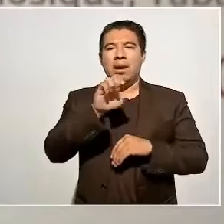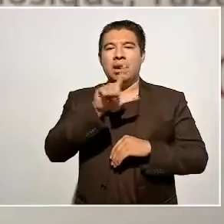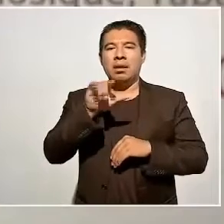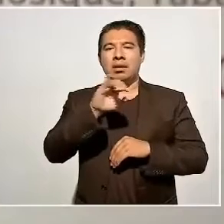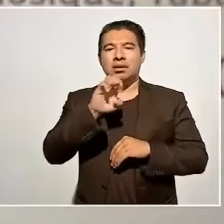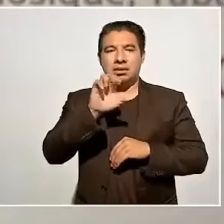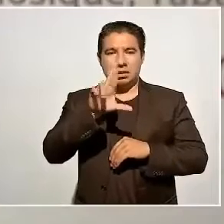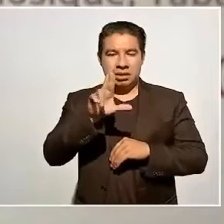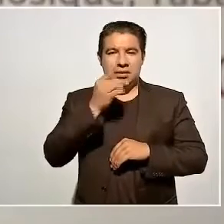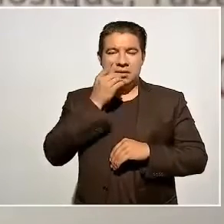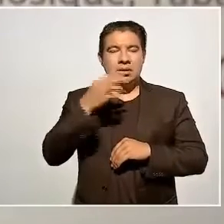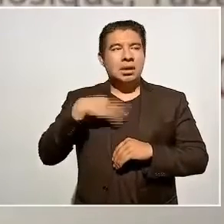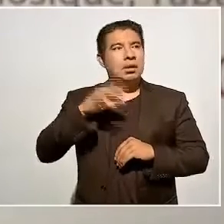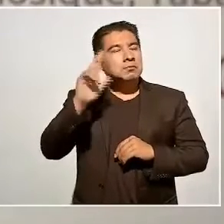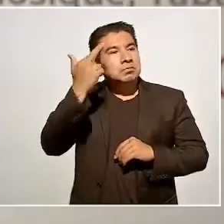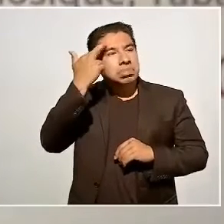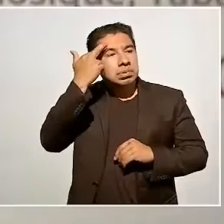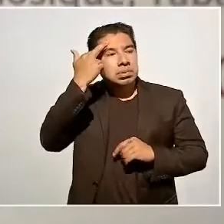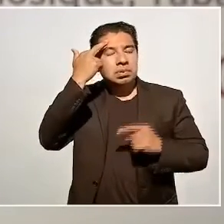recordaba